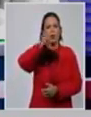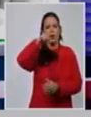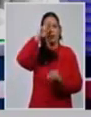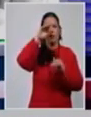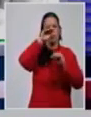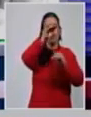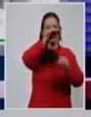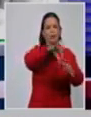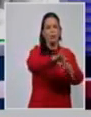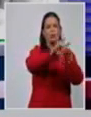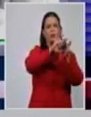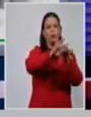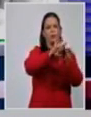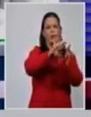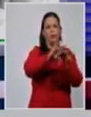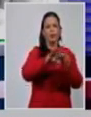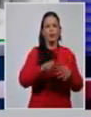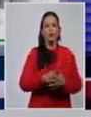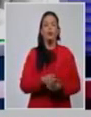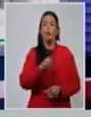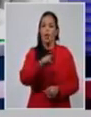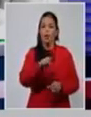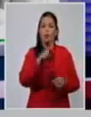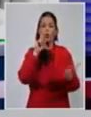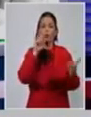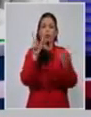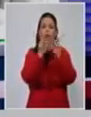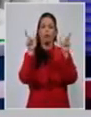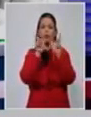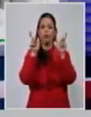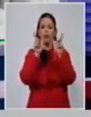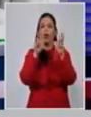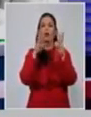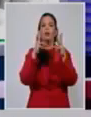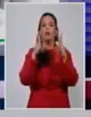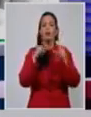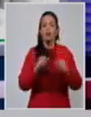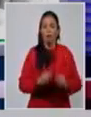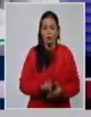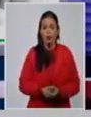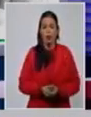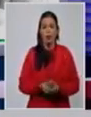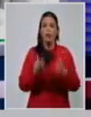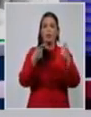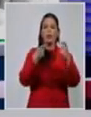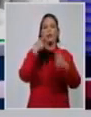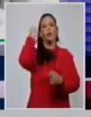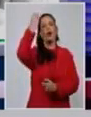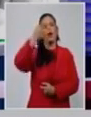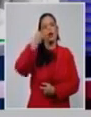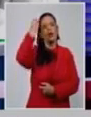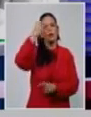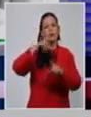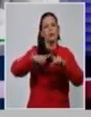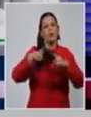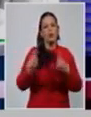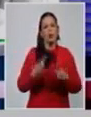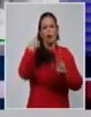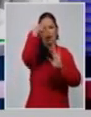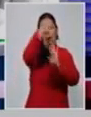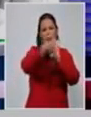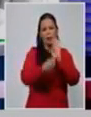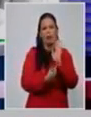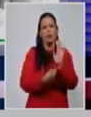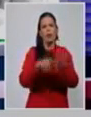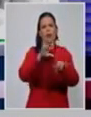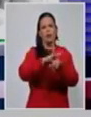intensiva, también una cifra que llama la atención y que debe llevarnos a la reflexión sobre las características de esta